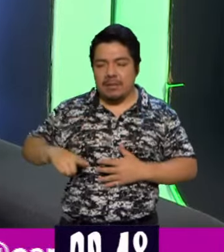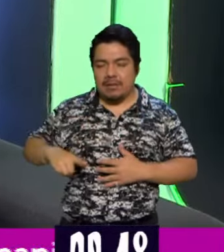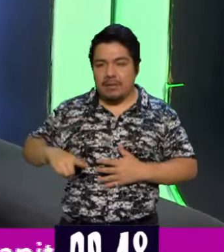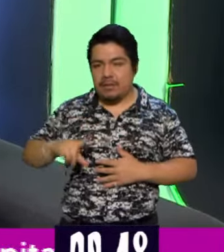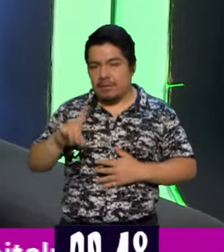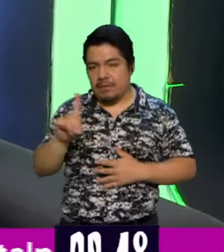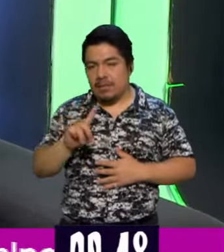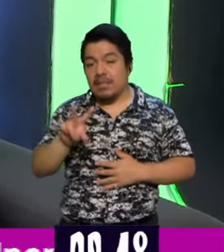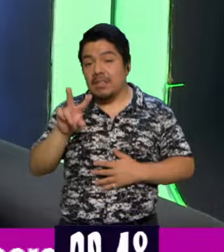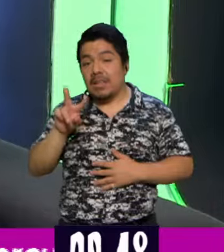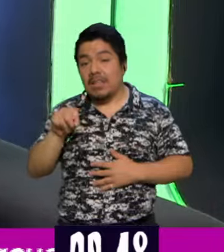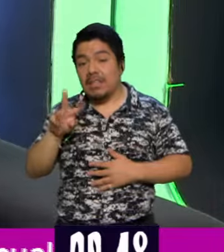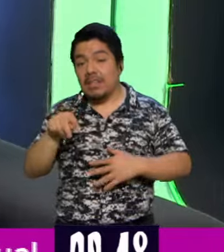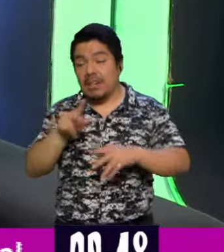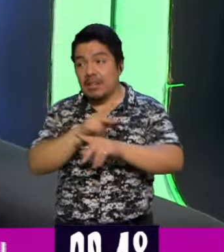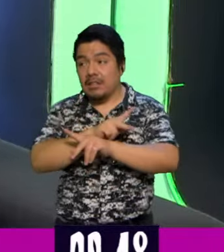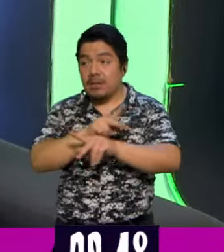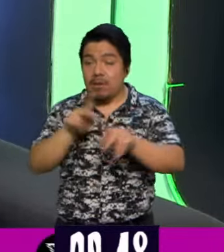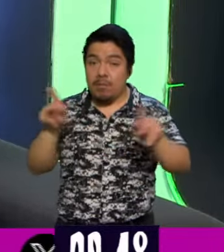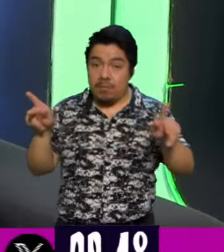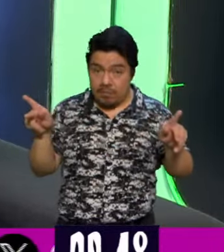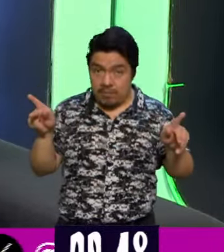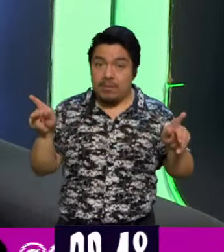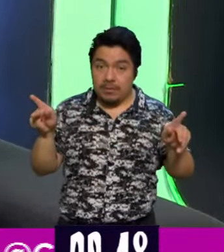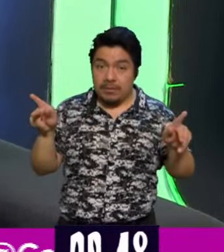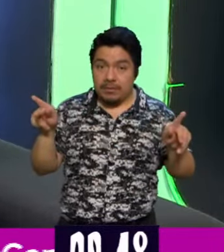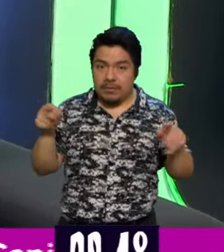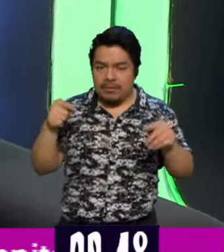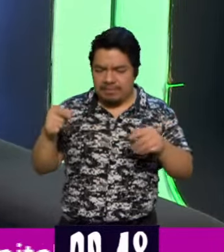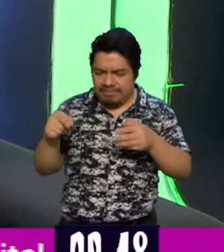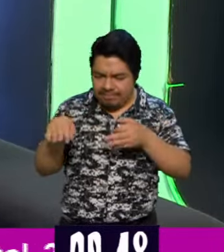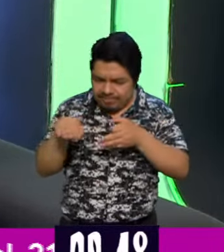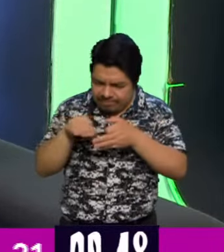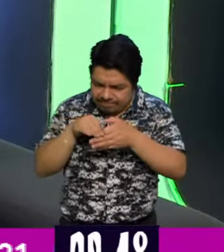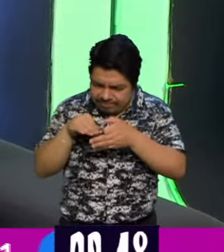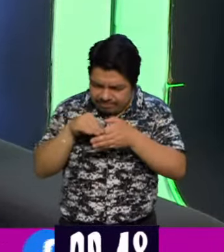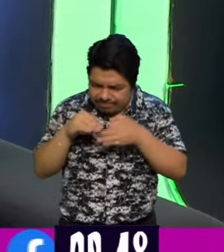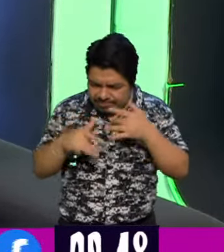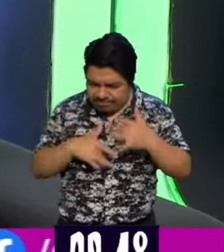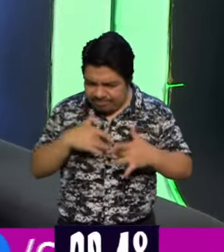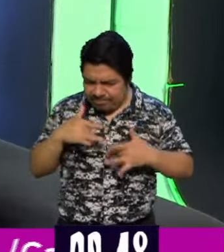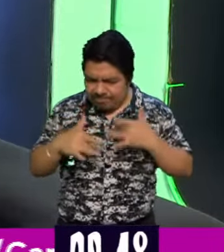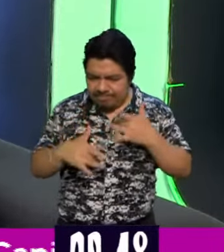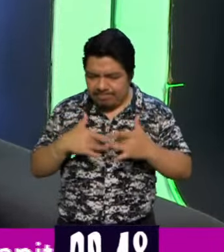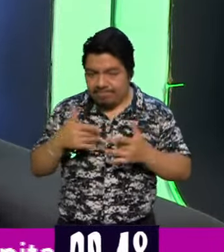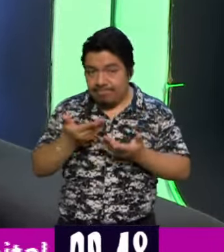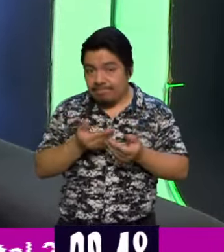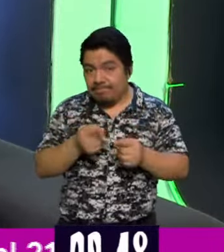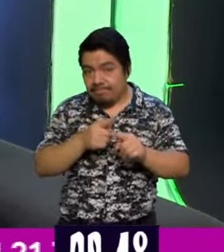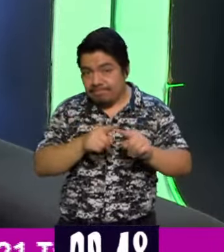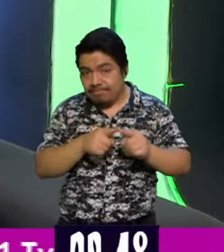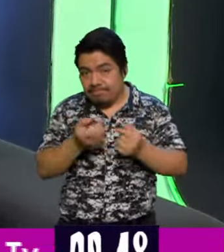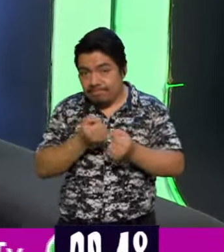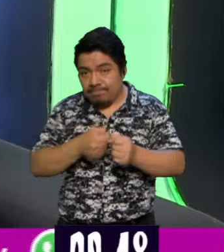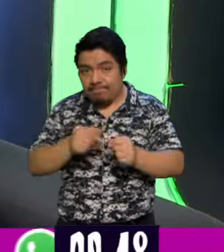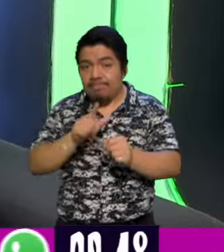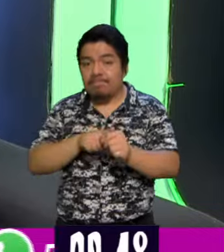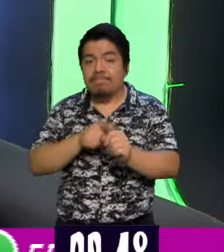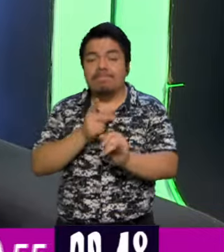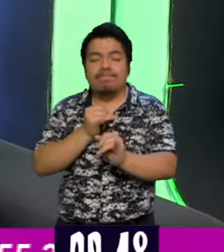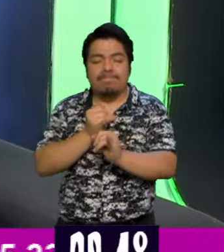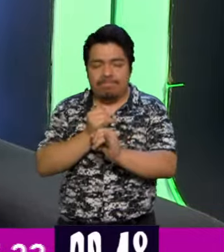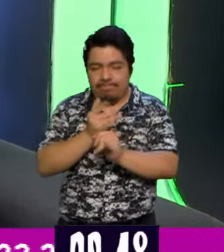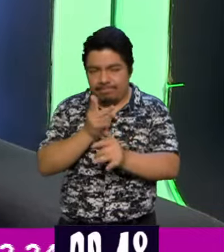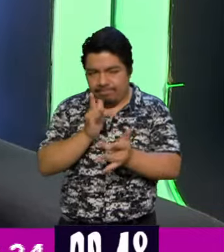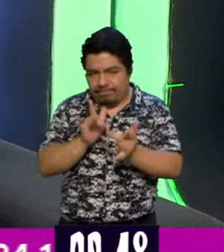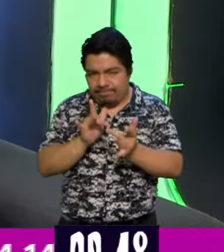de televisión pública. Y en ese sentido, pues estamos cercanos, ¿no?, a los medios sociodigitales. Y creo que ahí vale la